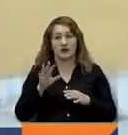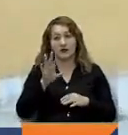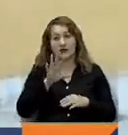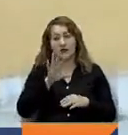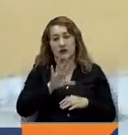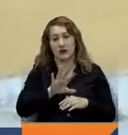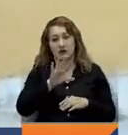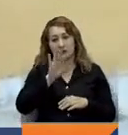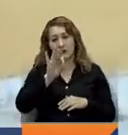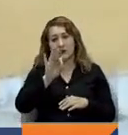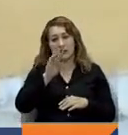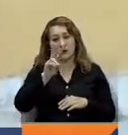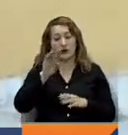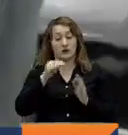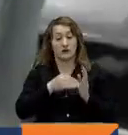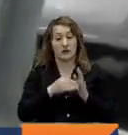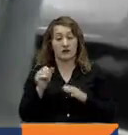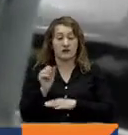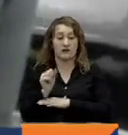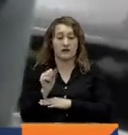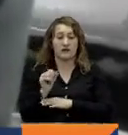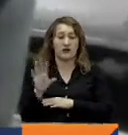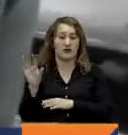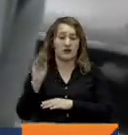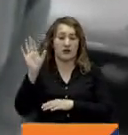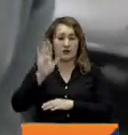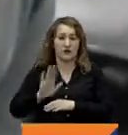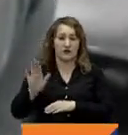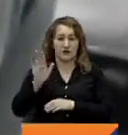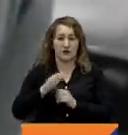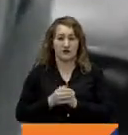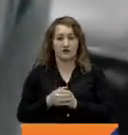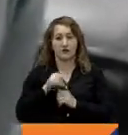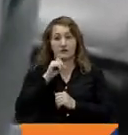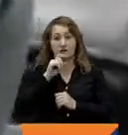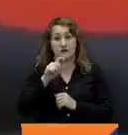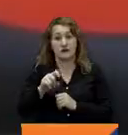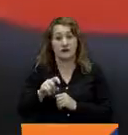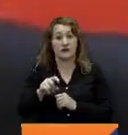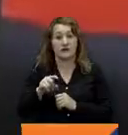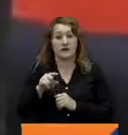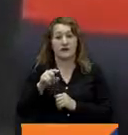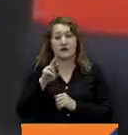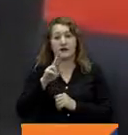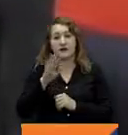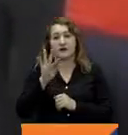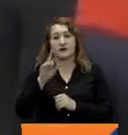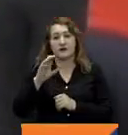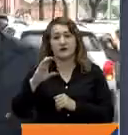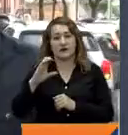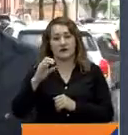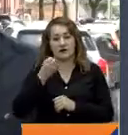532.000 vehículos durante esa semana en todo el departamento. Desde Bucaramanga, Fulvio Duarte Torres, RTVC Noticias, conectados 24/7.